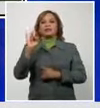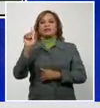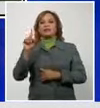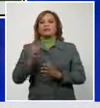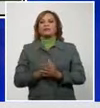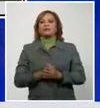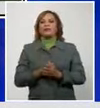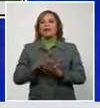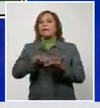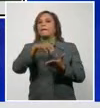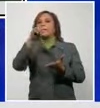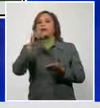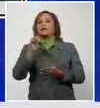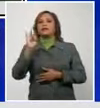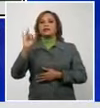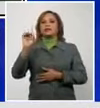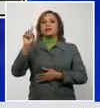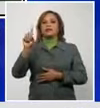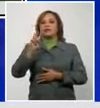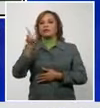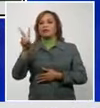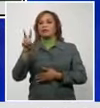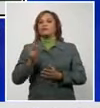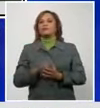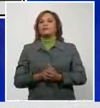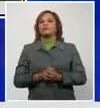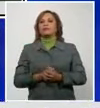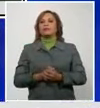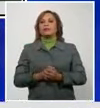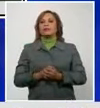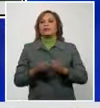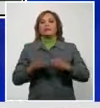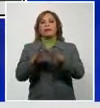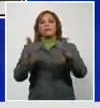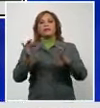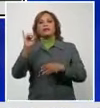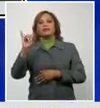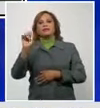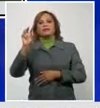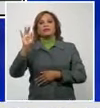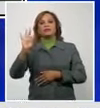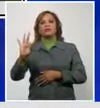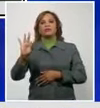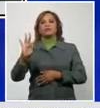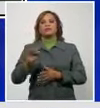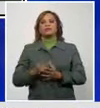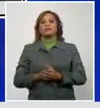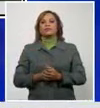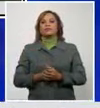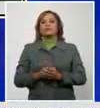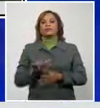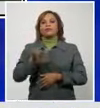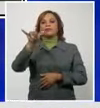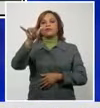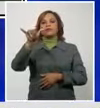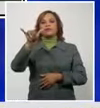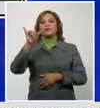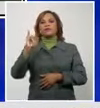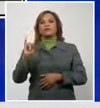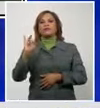de la Revolución con 72, San Miguel con 68, Boyeros con